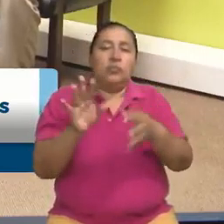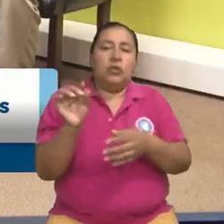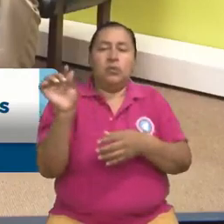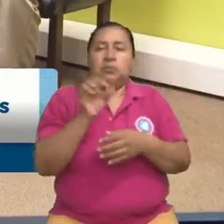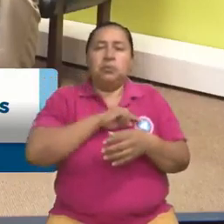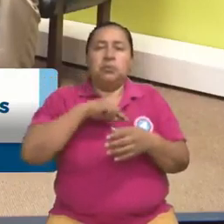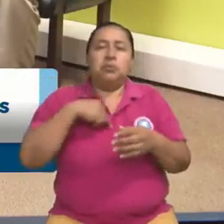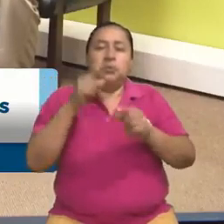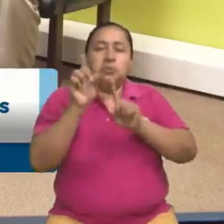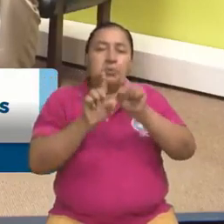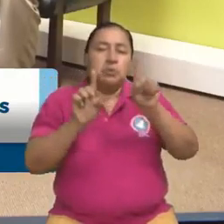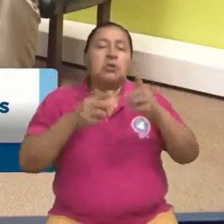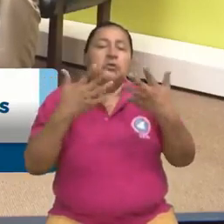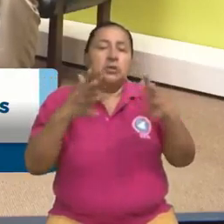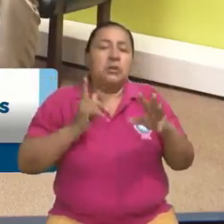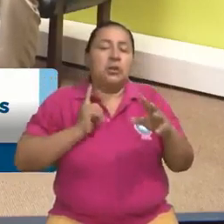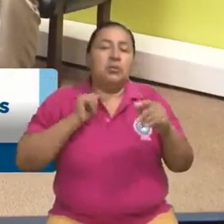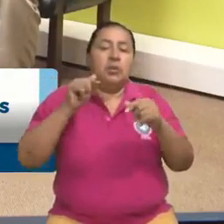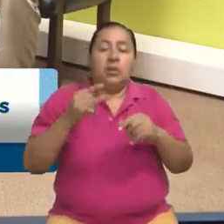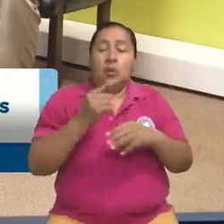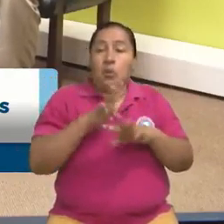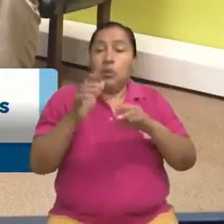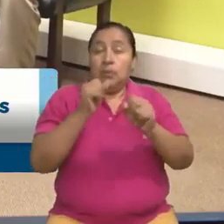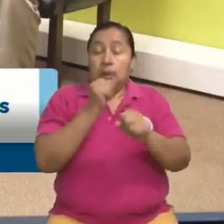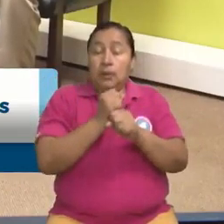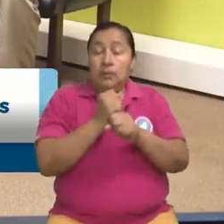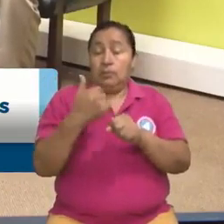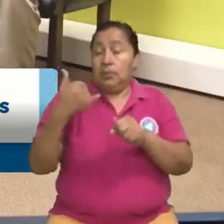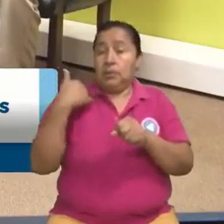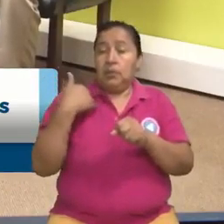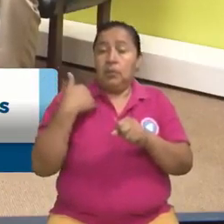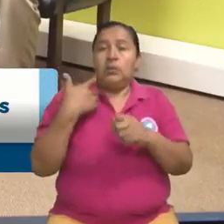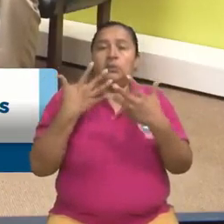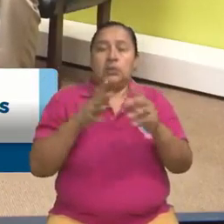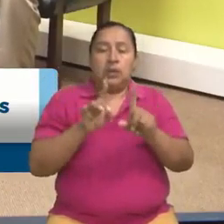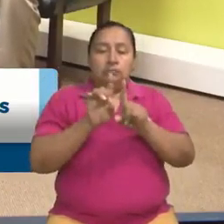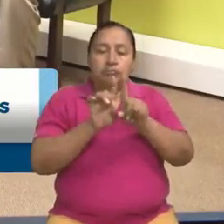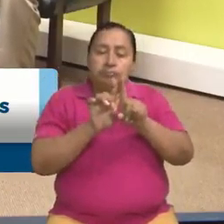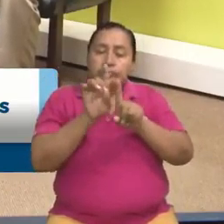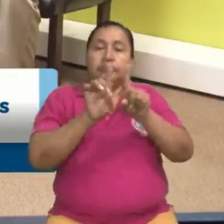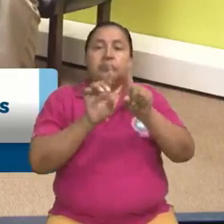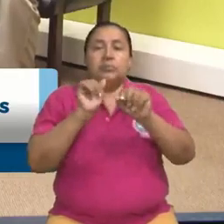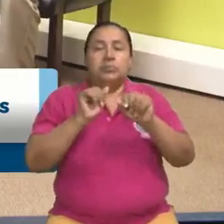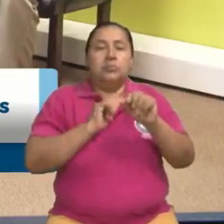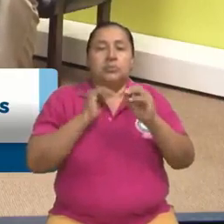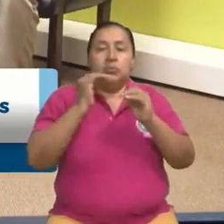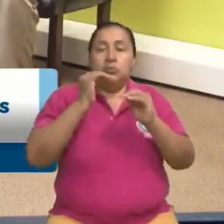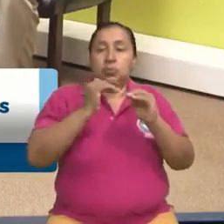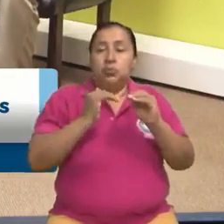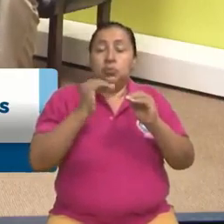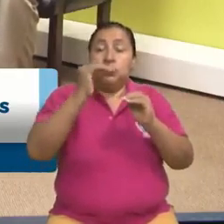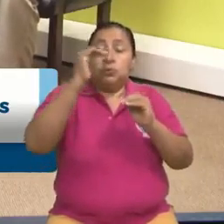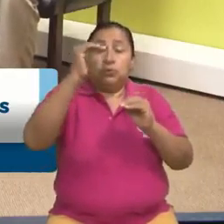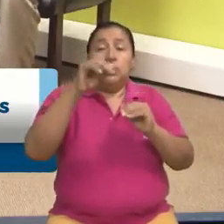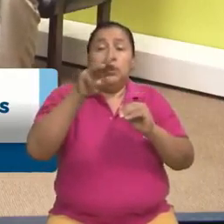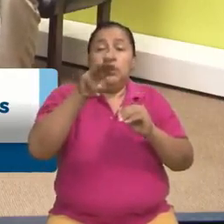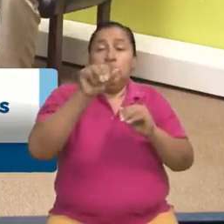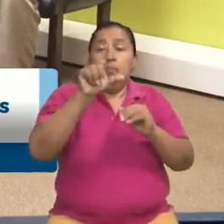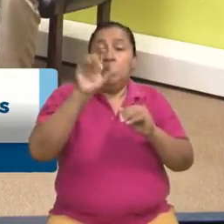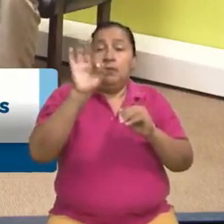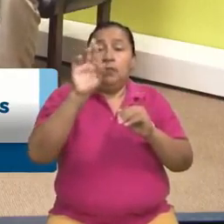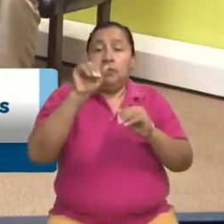de las estadísticas. Inclusive en este último año que pasó pues ya se movió el escalafón de las malformaciones.